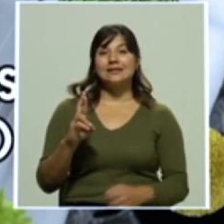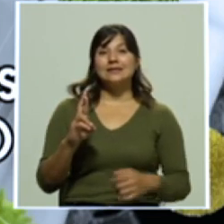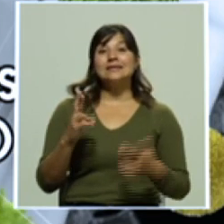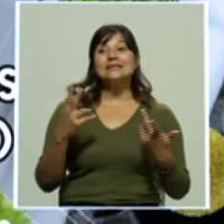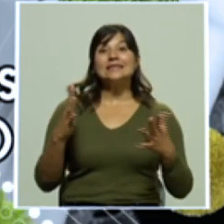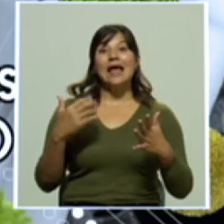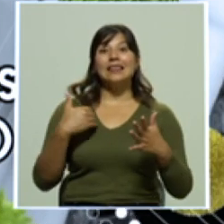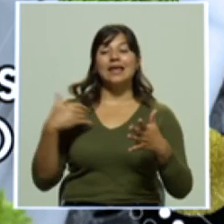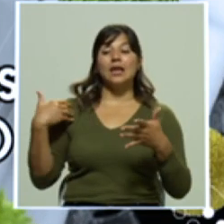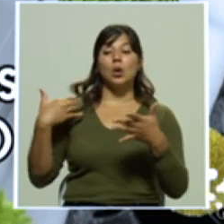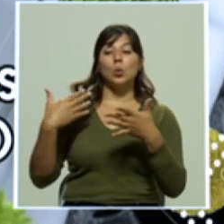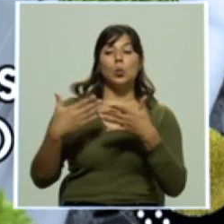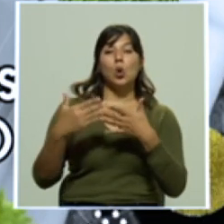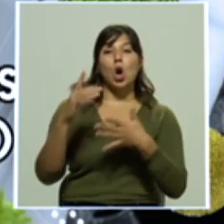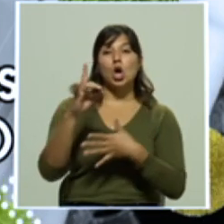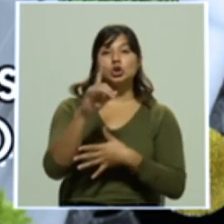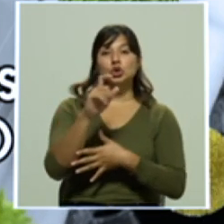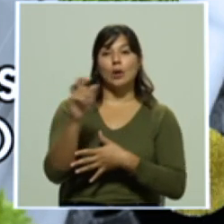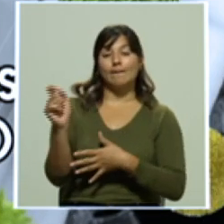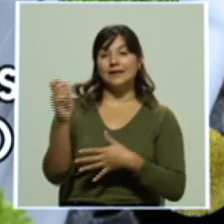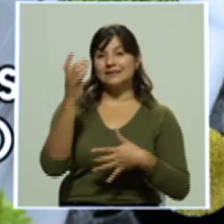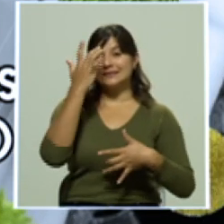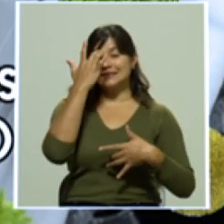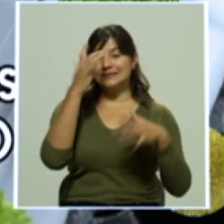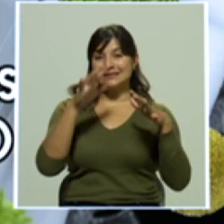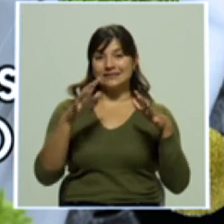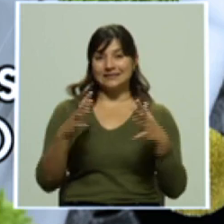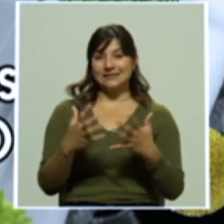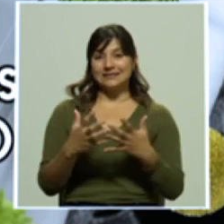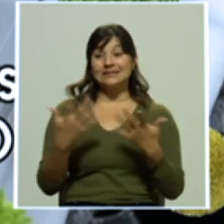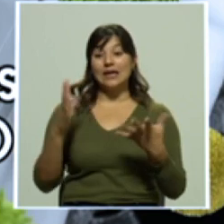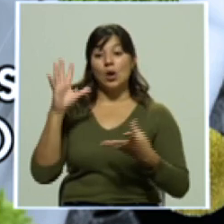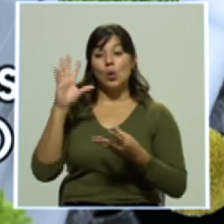de pandemia a confirmar